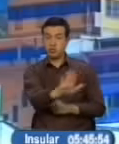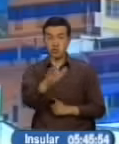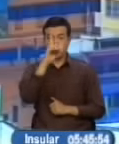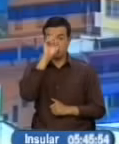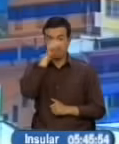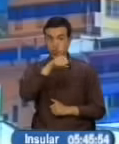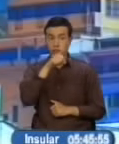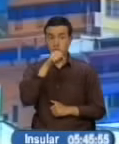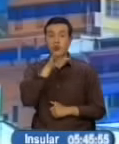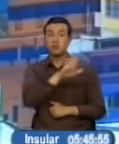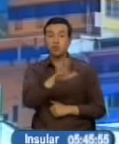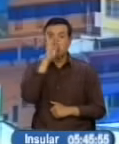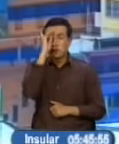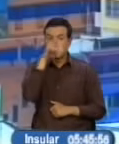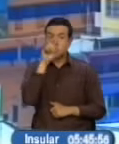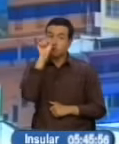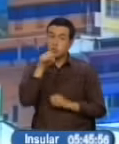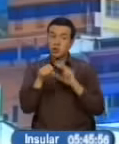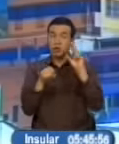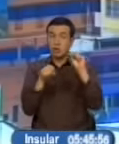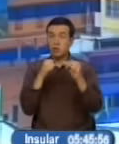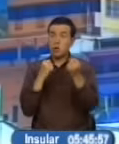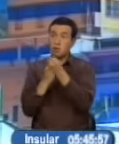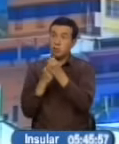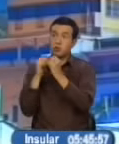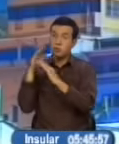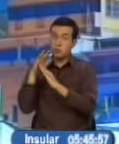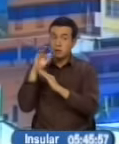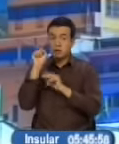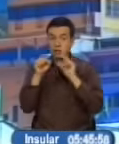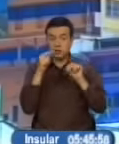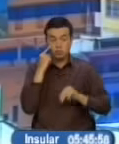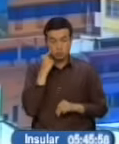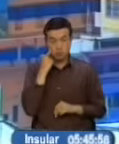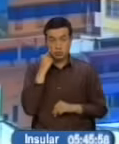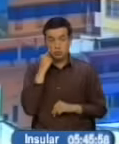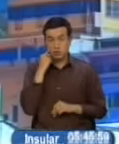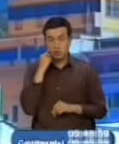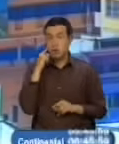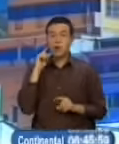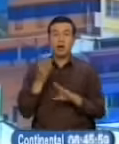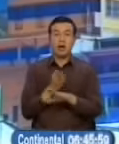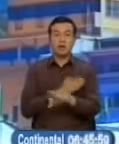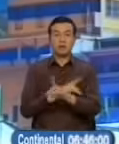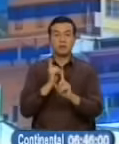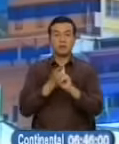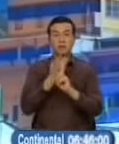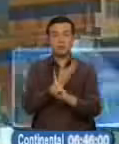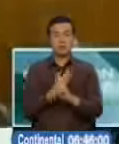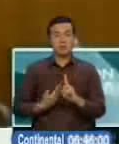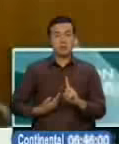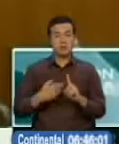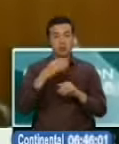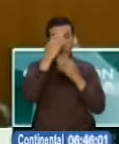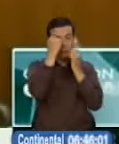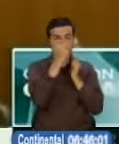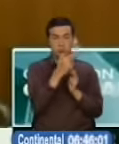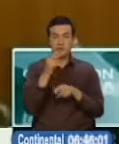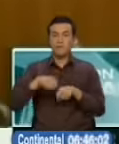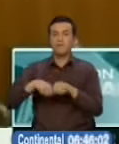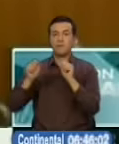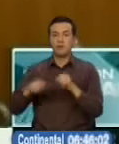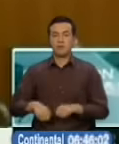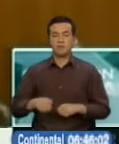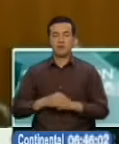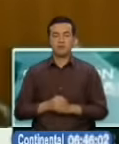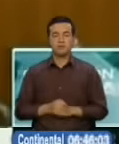acuerdos de paz. Este proceso se pondrá en marcha una vez que el gobierno y las FARC firmen el documento final. Tras la aprobación de la realización